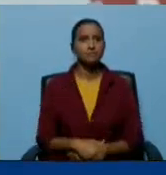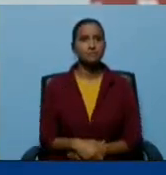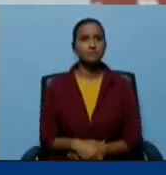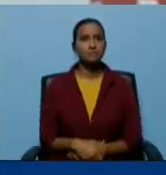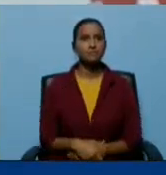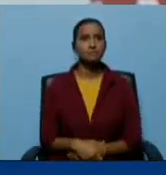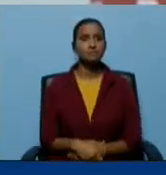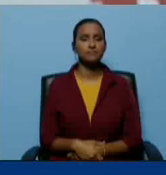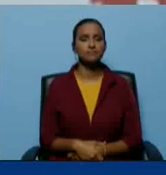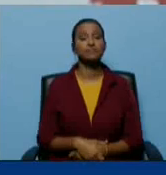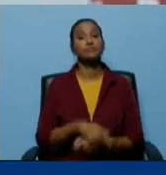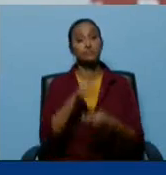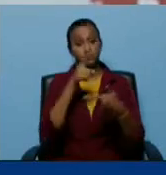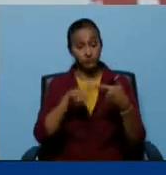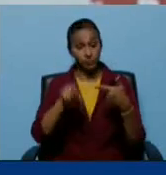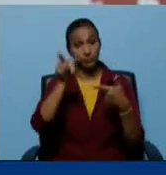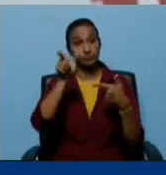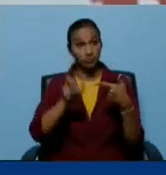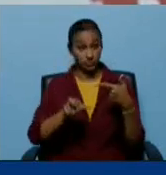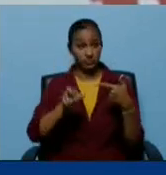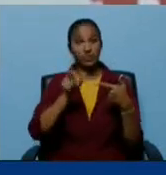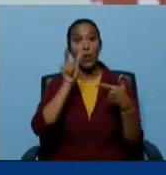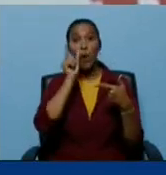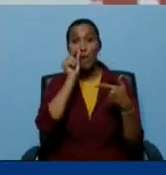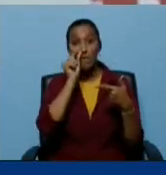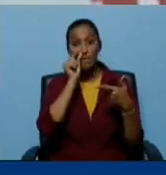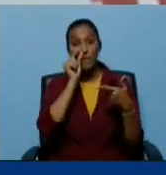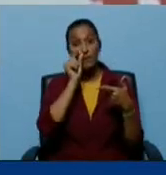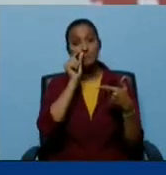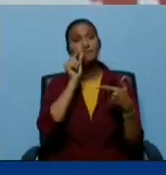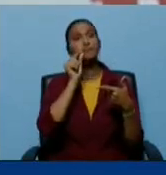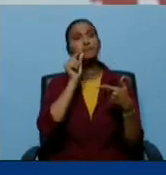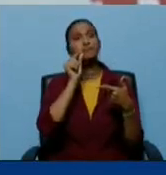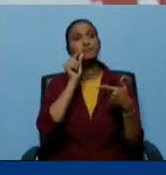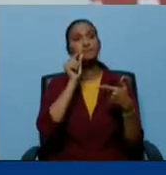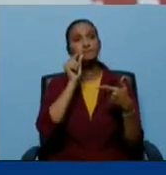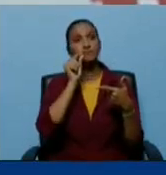compañero Héctor Rodríguez, representante del Movimiento Futuro,